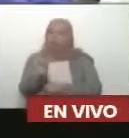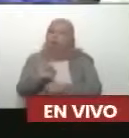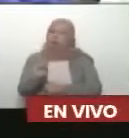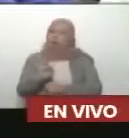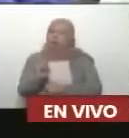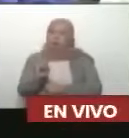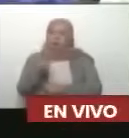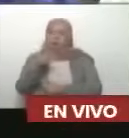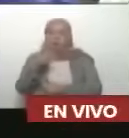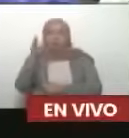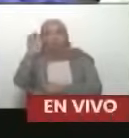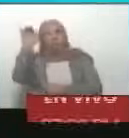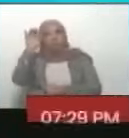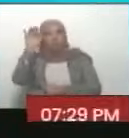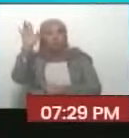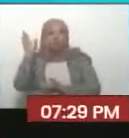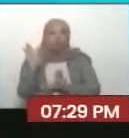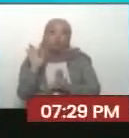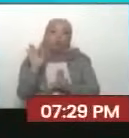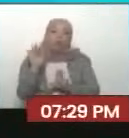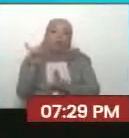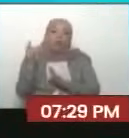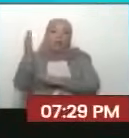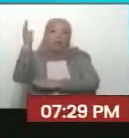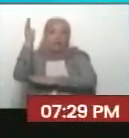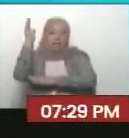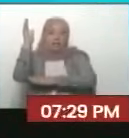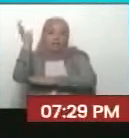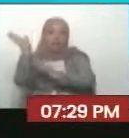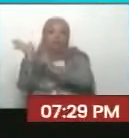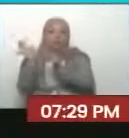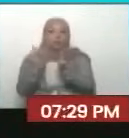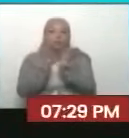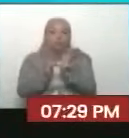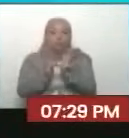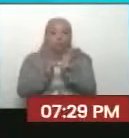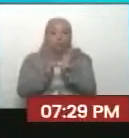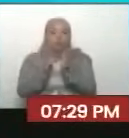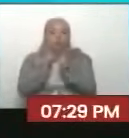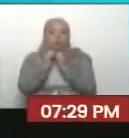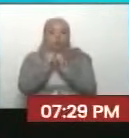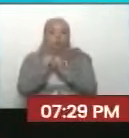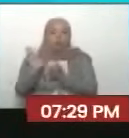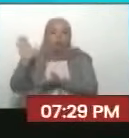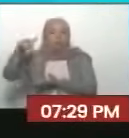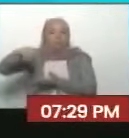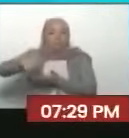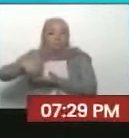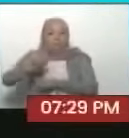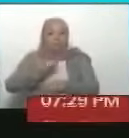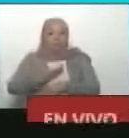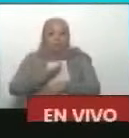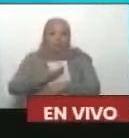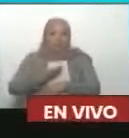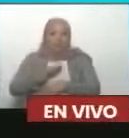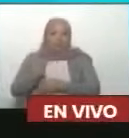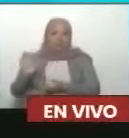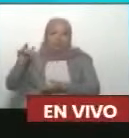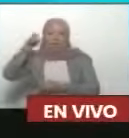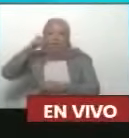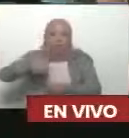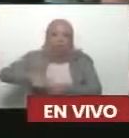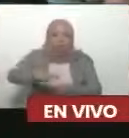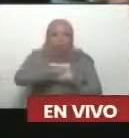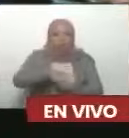Quiero. Algún día será pastora de la iglesia de Cristo, porque es pastora de Aragua, pues. Es la pastora del pueblo de